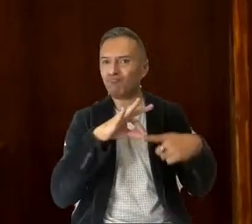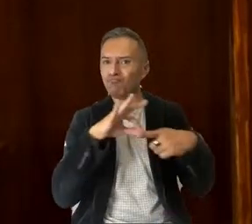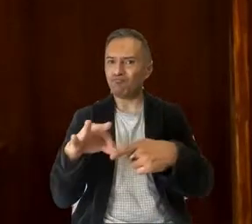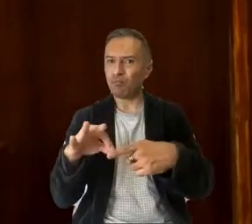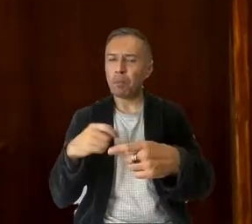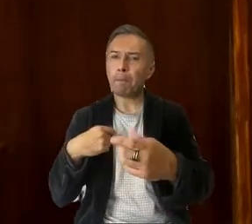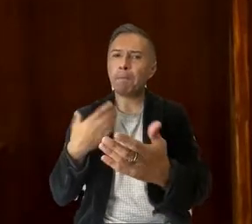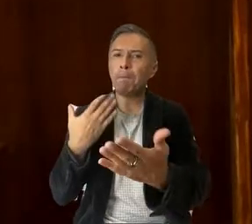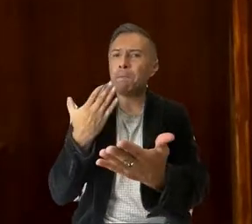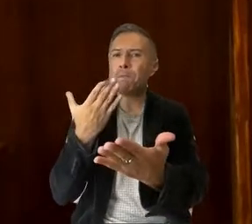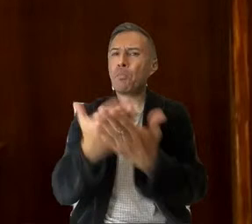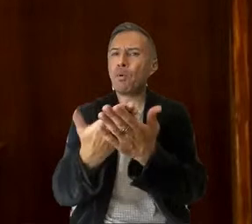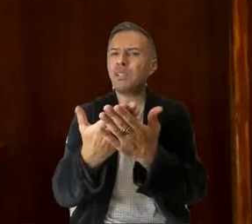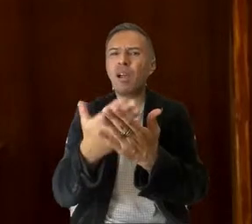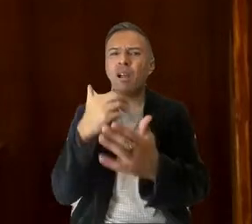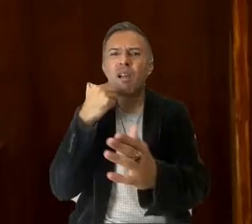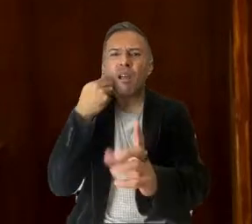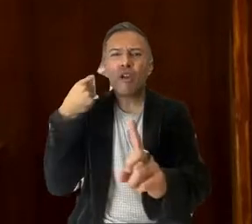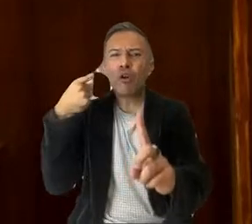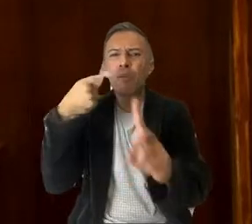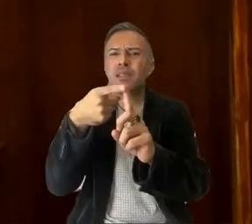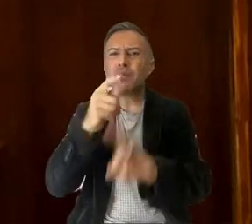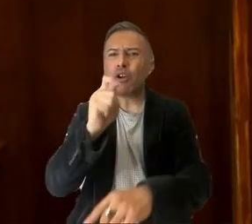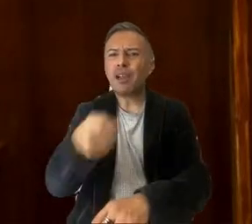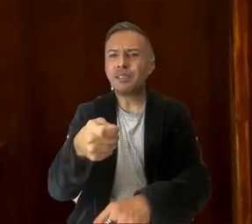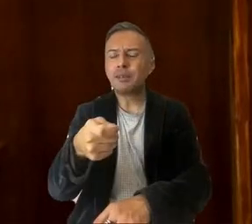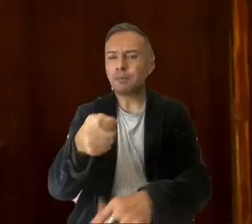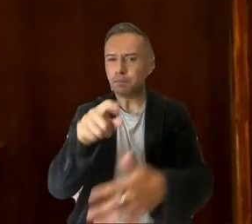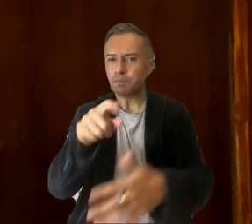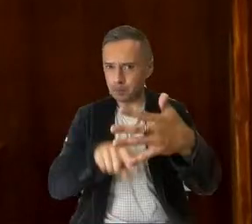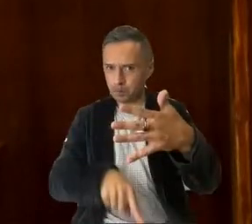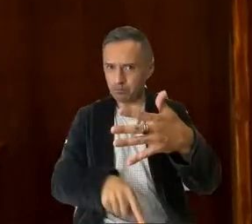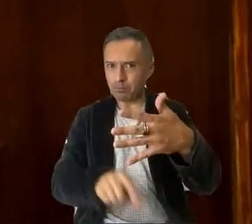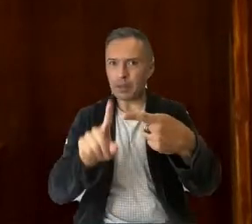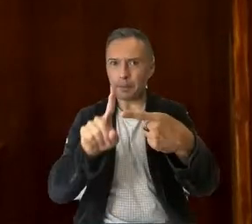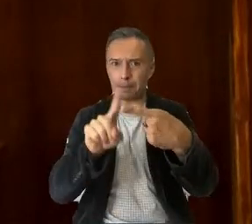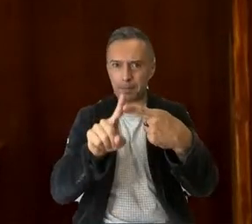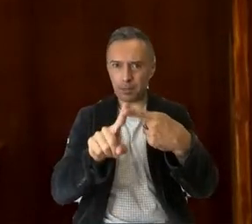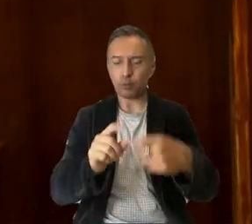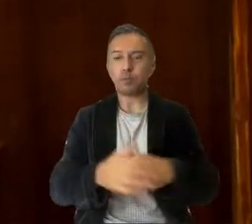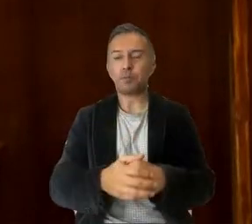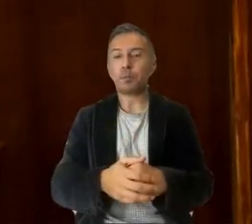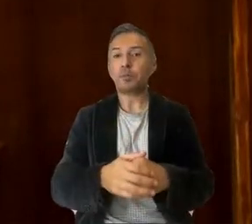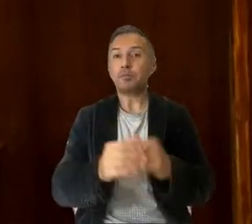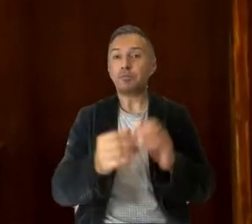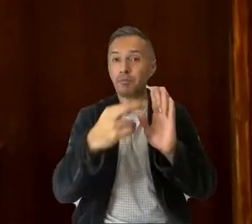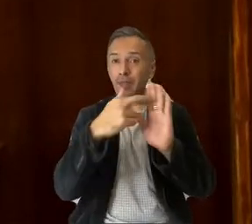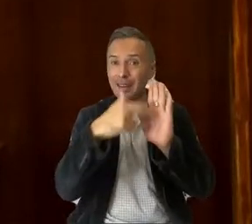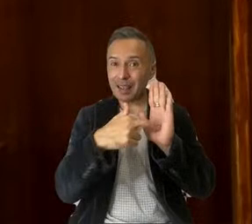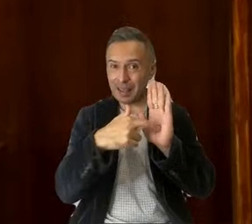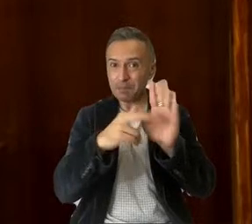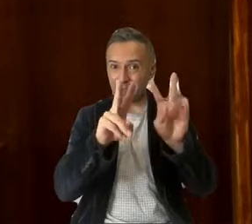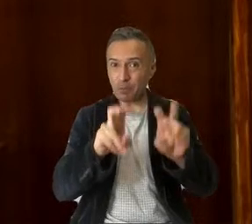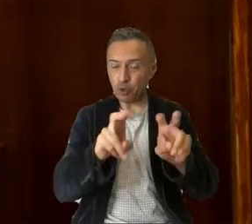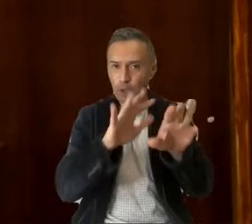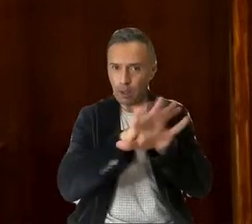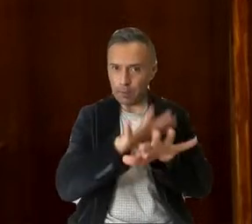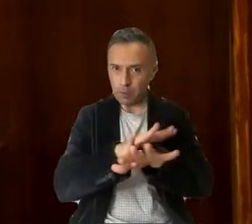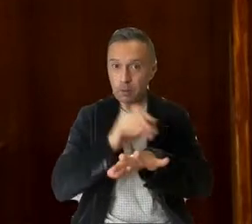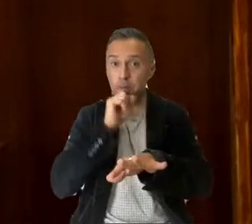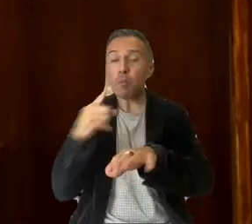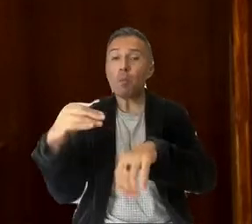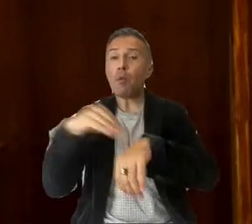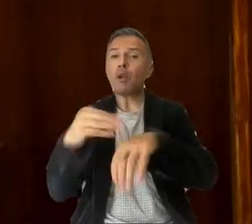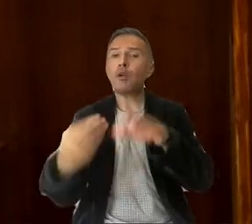propuesta que busca, primero, reformar diversos ordenamientos y la expedición de la ley